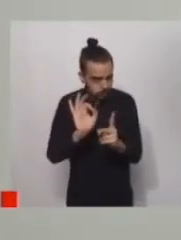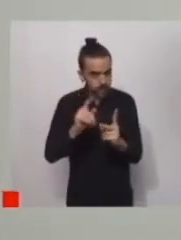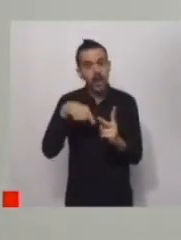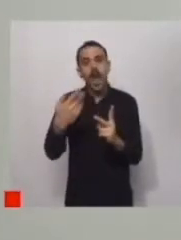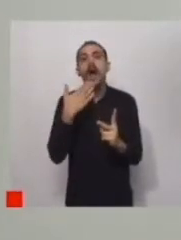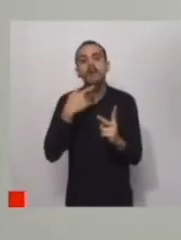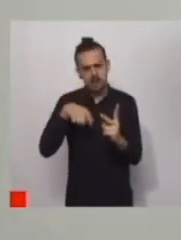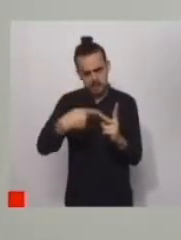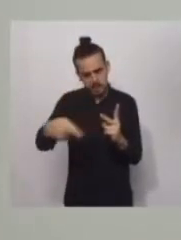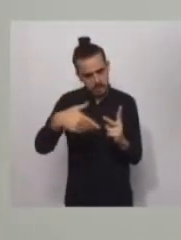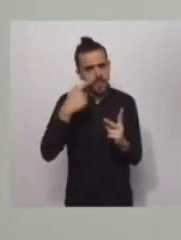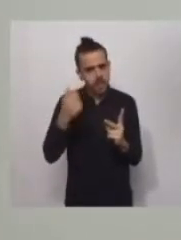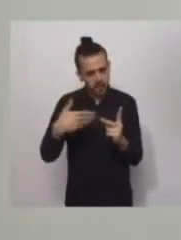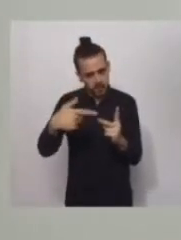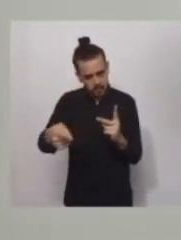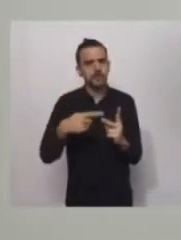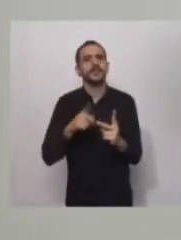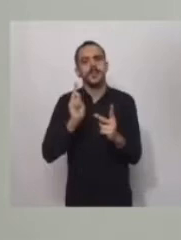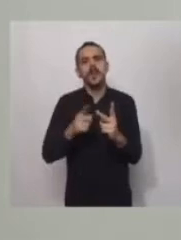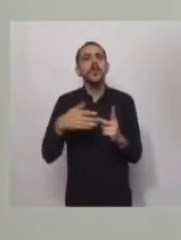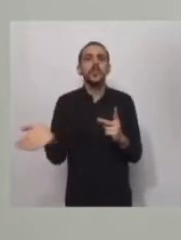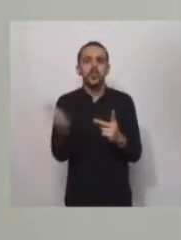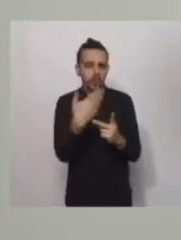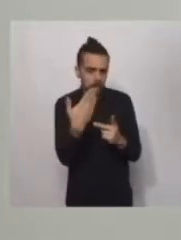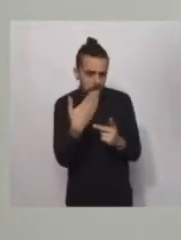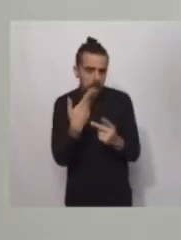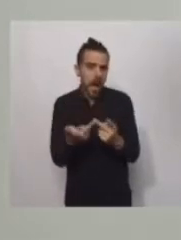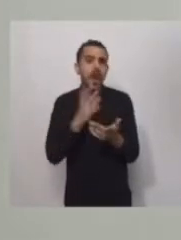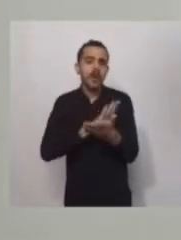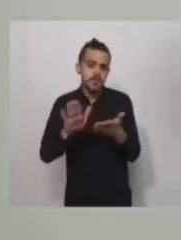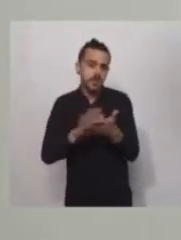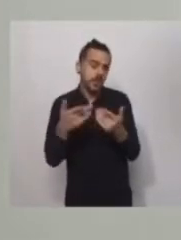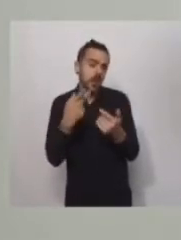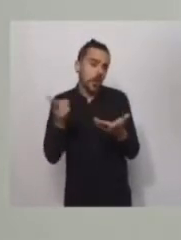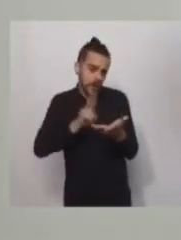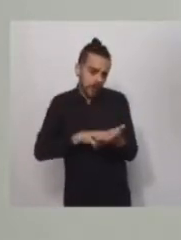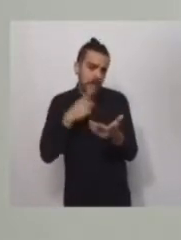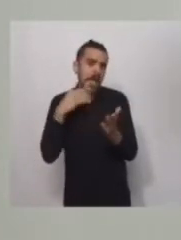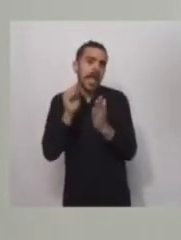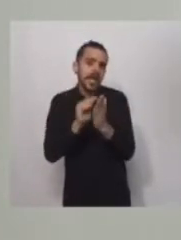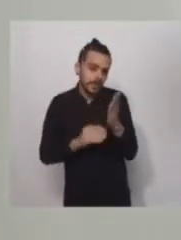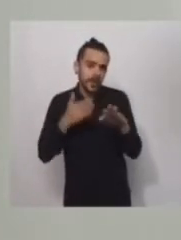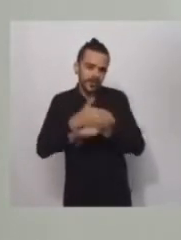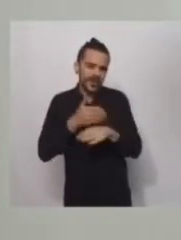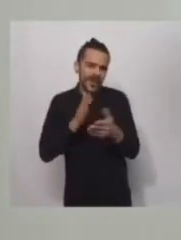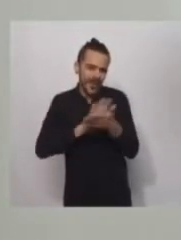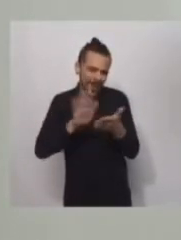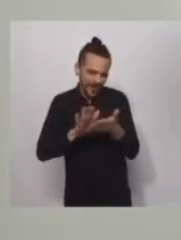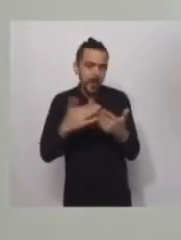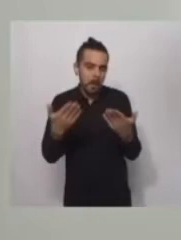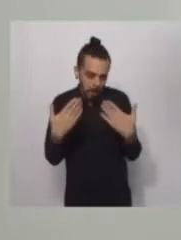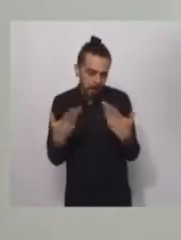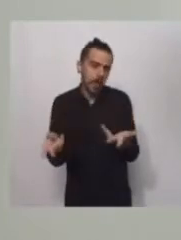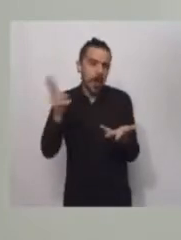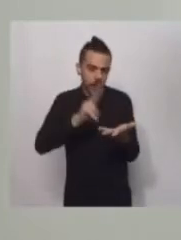decretó la cuarentena, nosotros pudimos estar activos a través de un chat de manera virtual asesorando a todos los chicos. Pero los tiempos de inscripción,